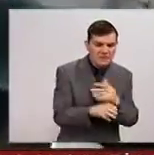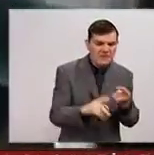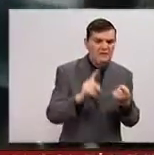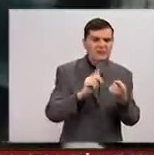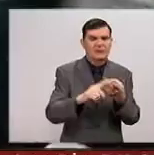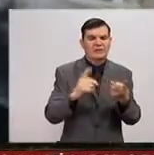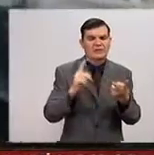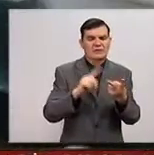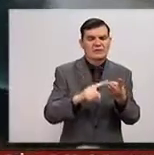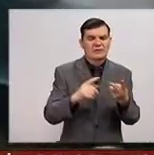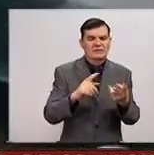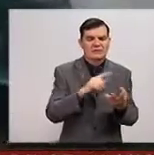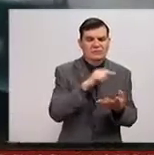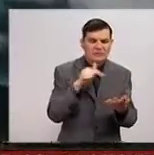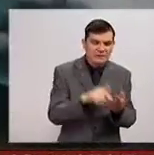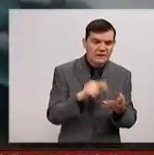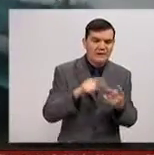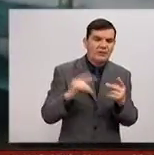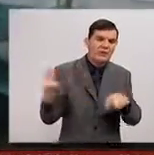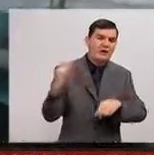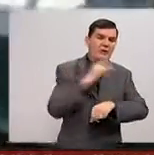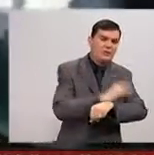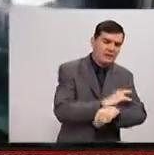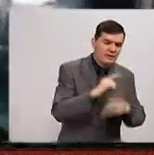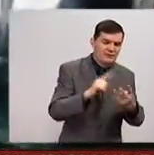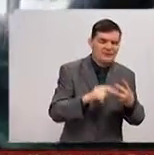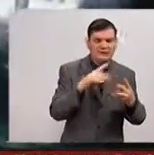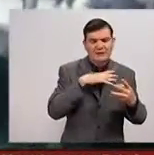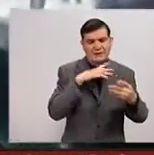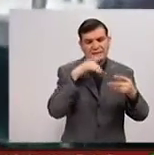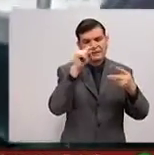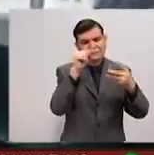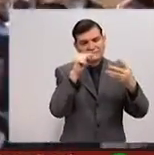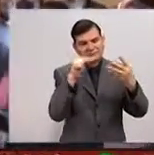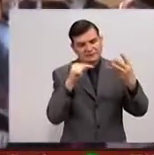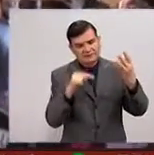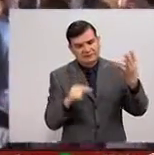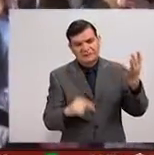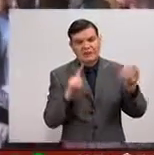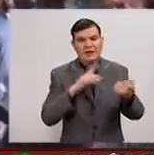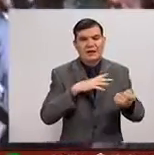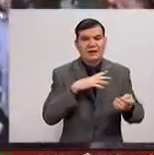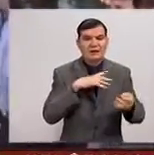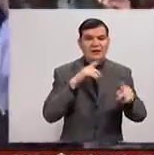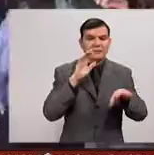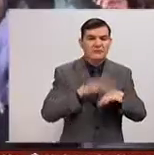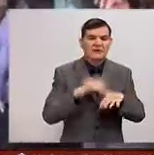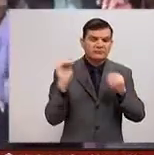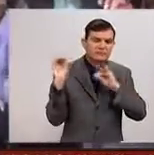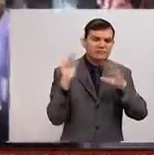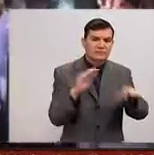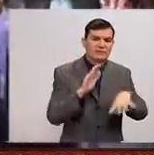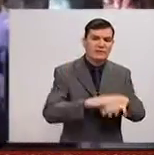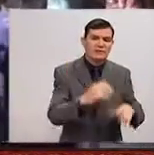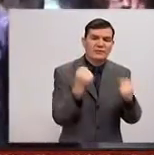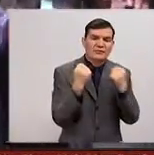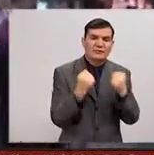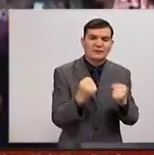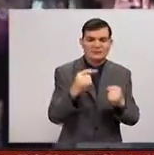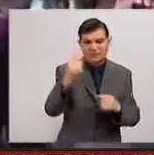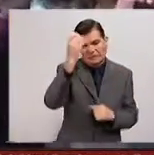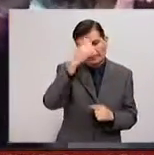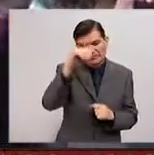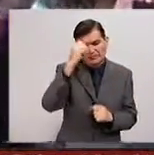como un aeropuerto, es decir, los puntos que más fuerza recobran en la